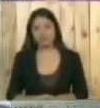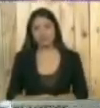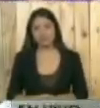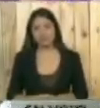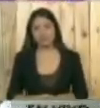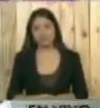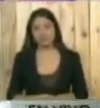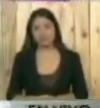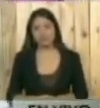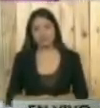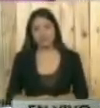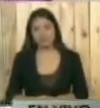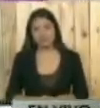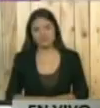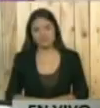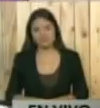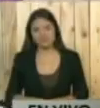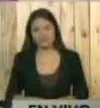Mónica.